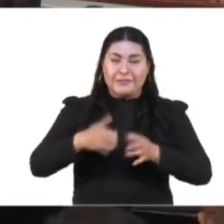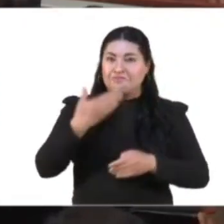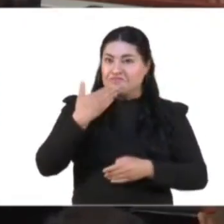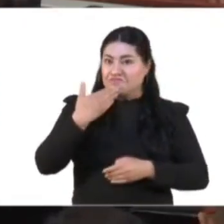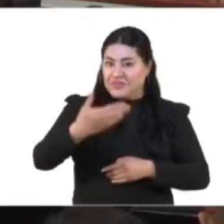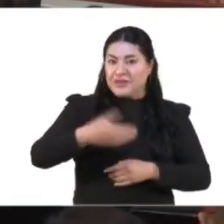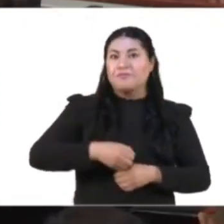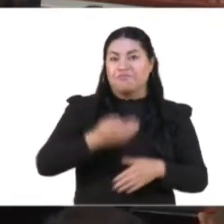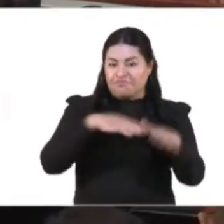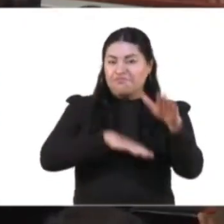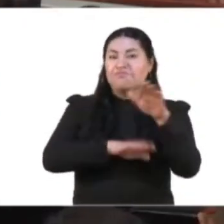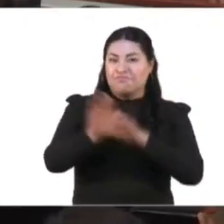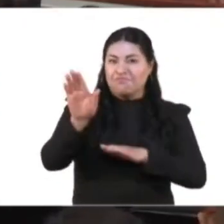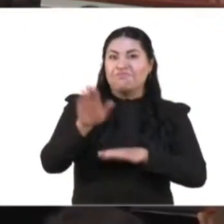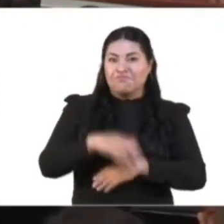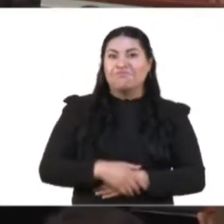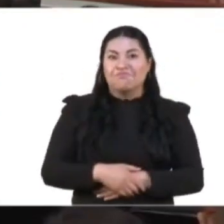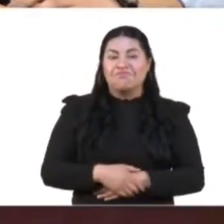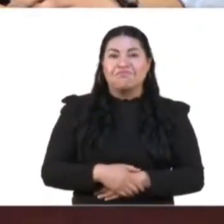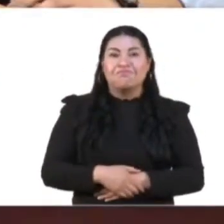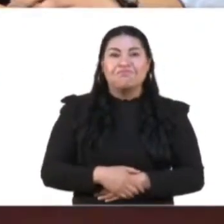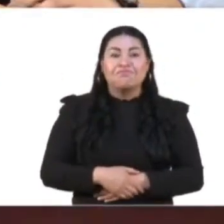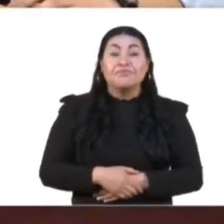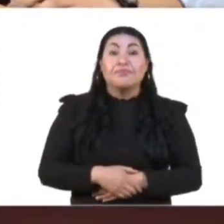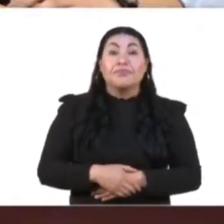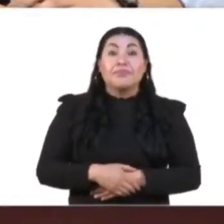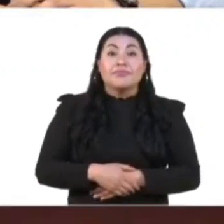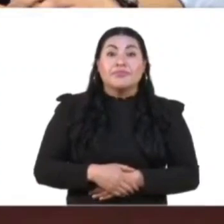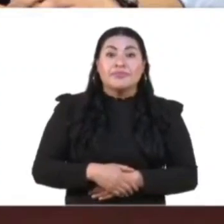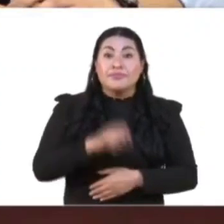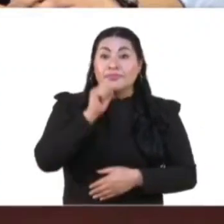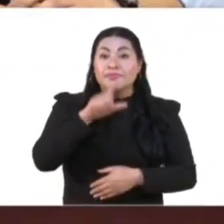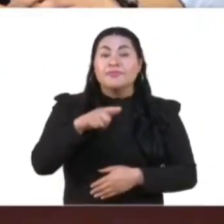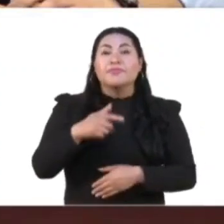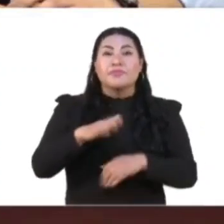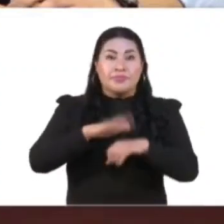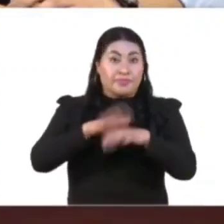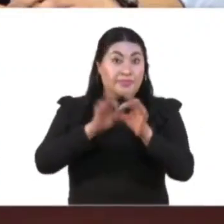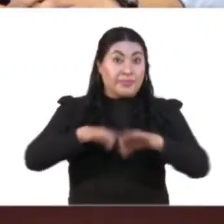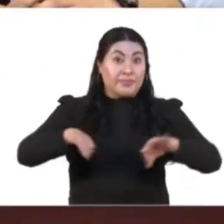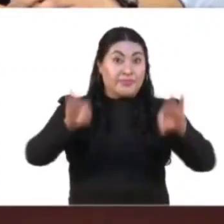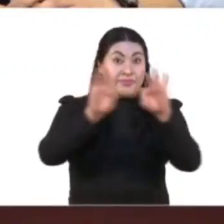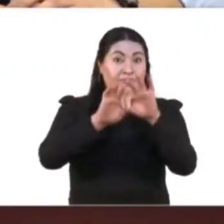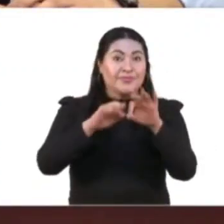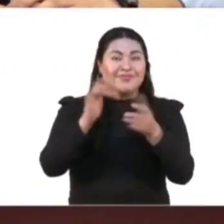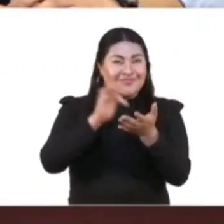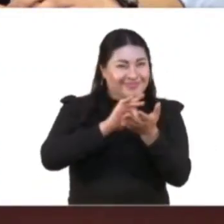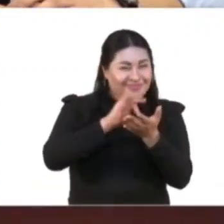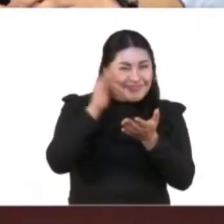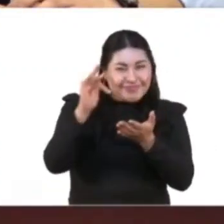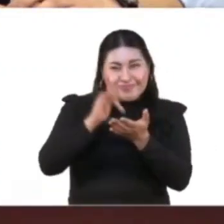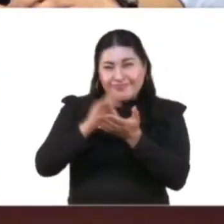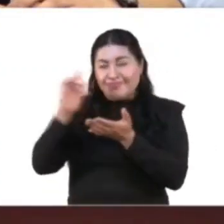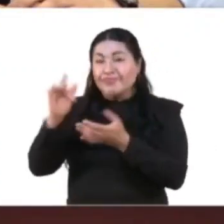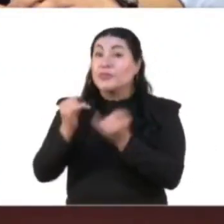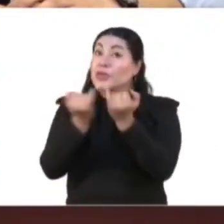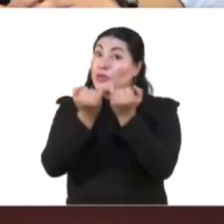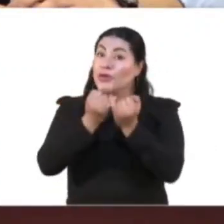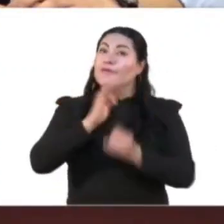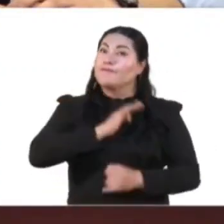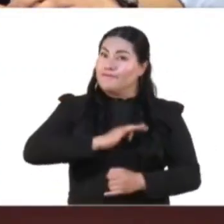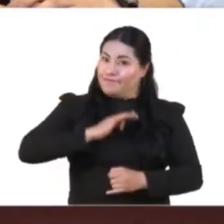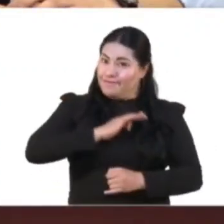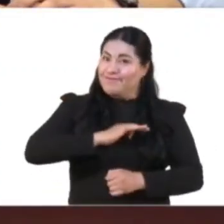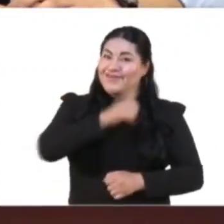exitosa. Dado lo anterior, sobre todo y lo más importante, agradecemos y felicitamos a los